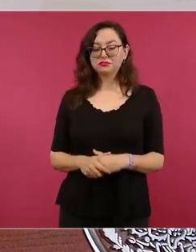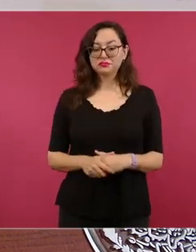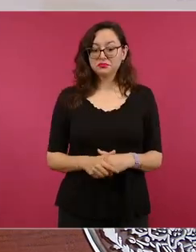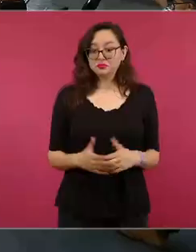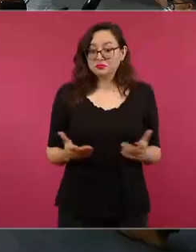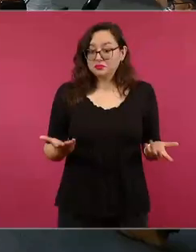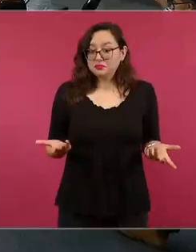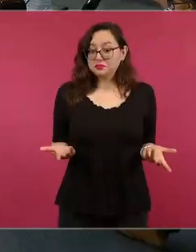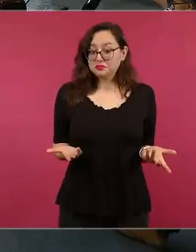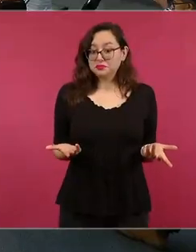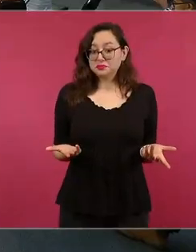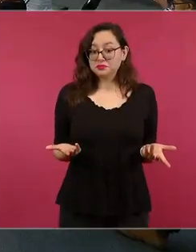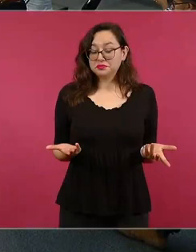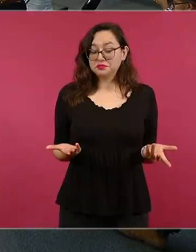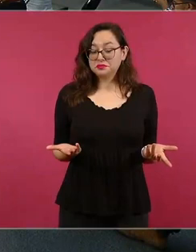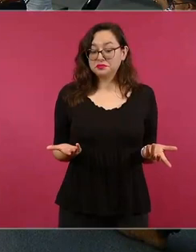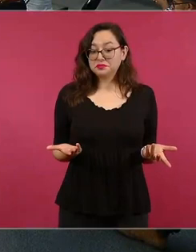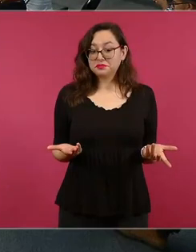Entonces,